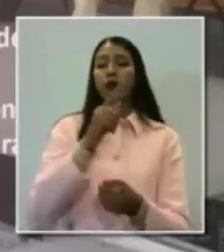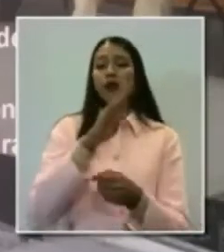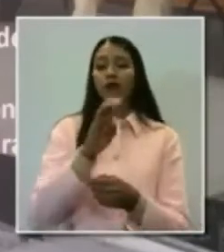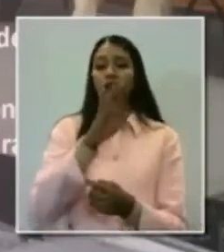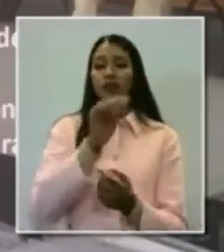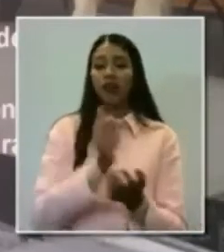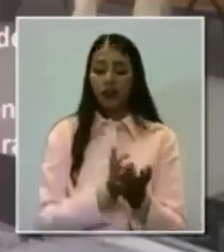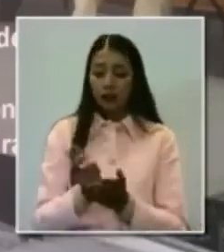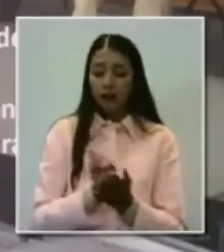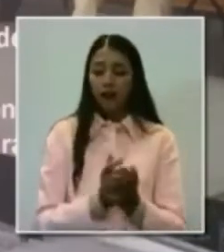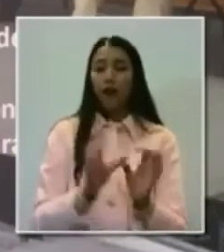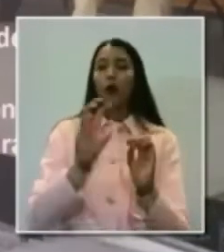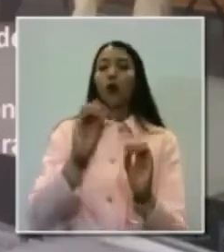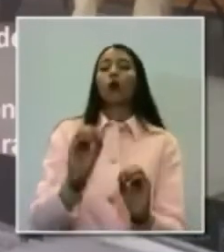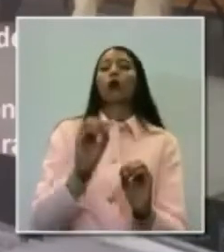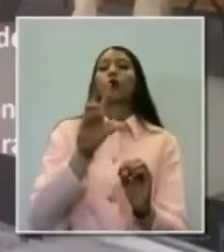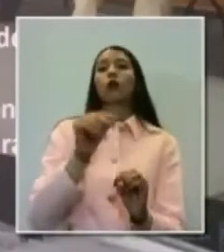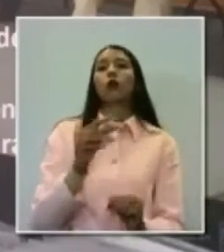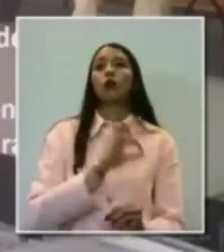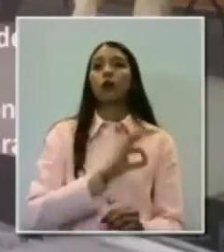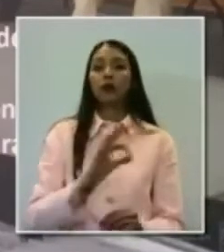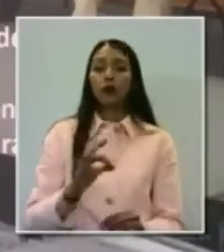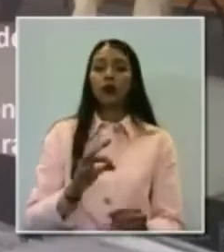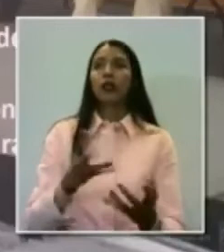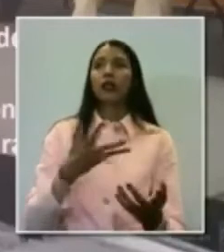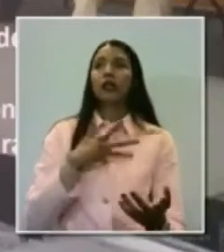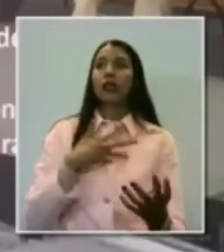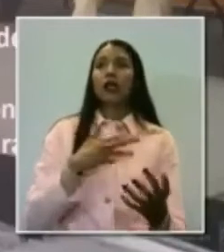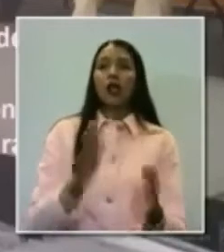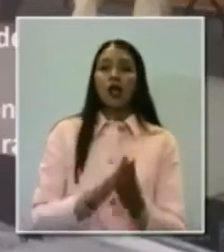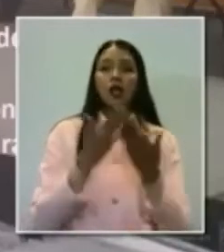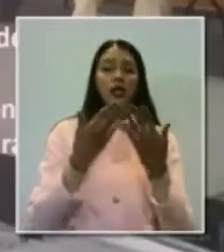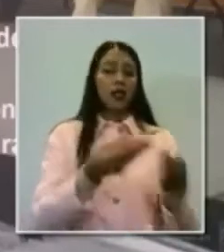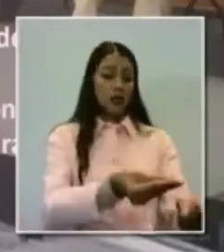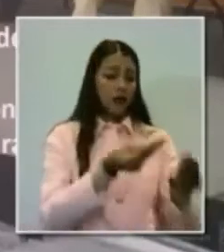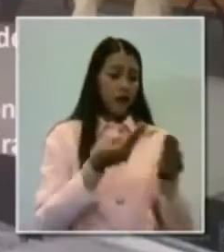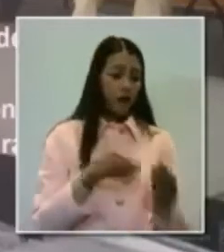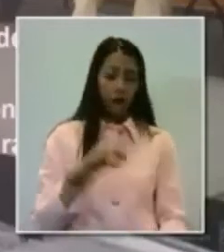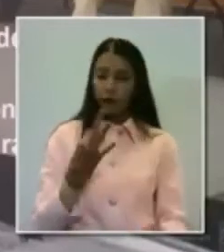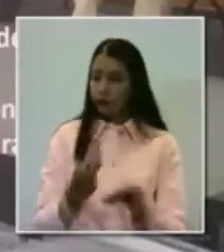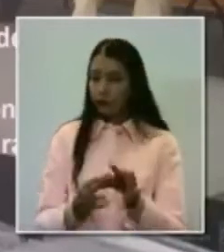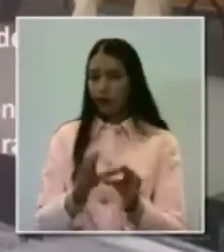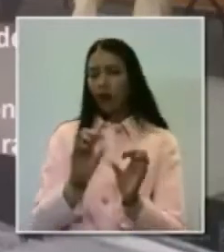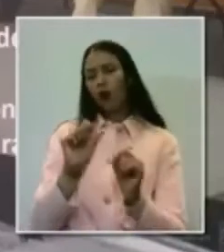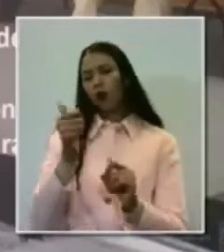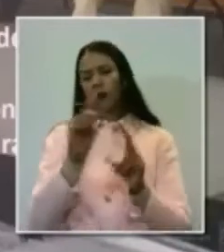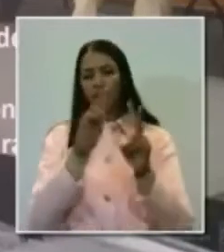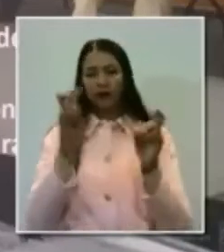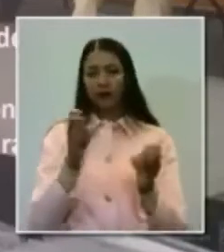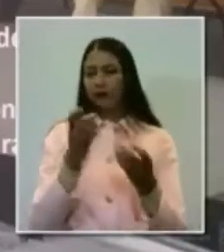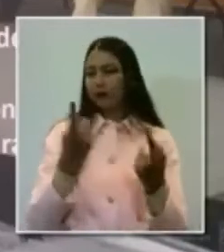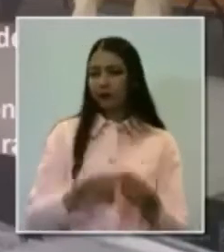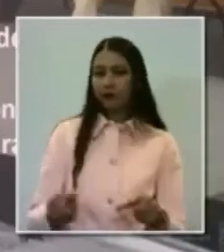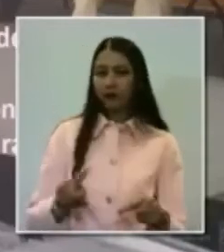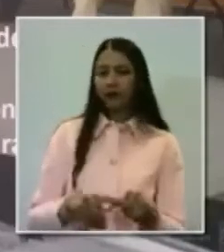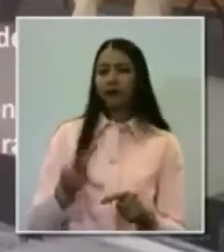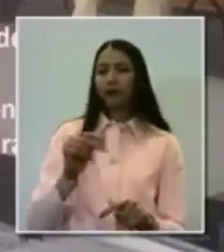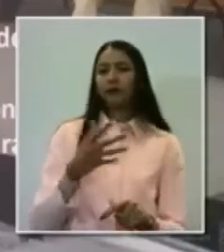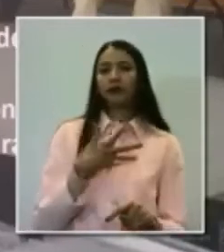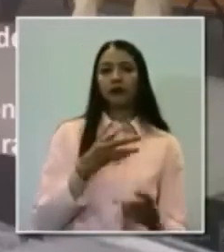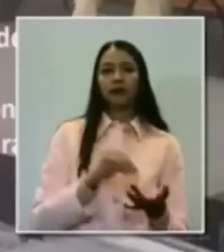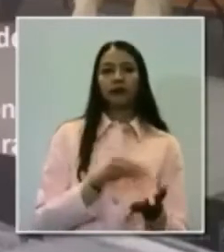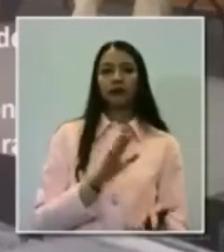beca o que no puedan recibir sus libros de manera puntual, y muchas otras cuestiones que van derivadas justamente de no